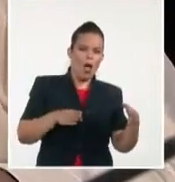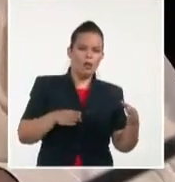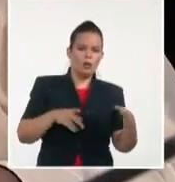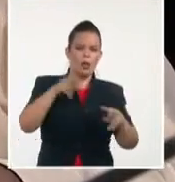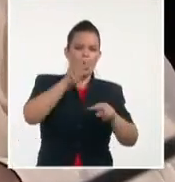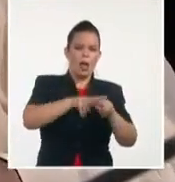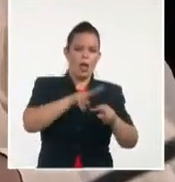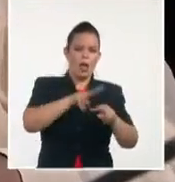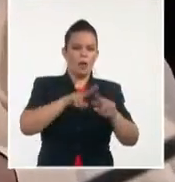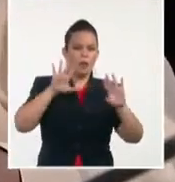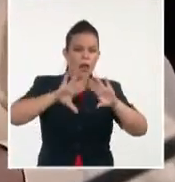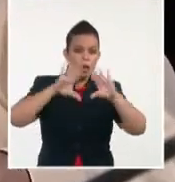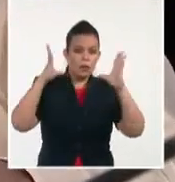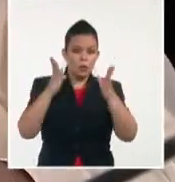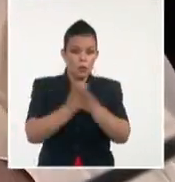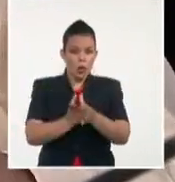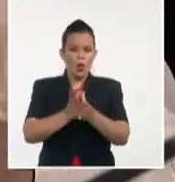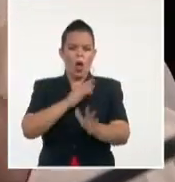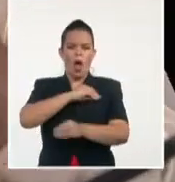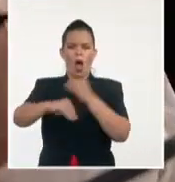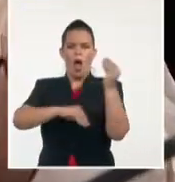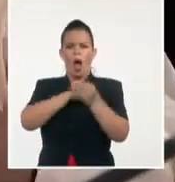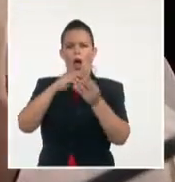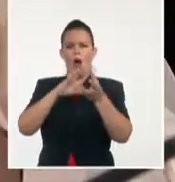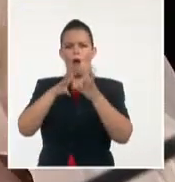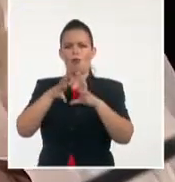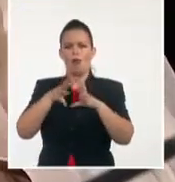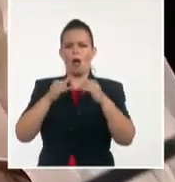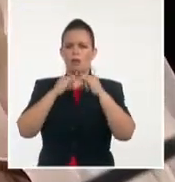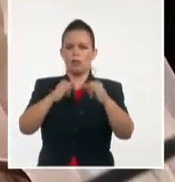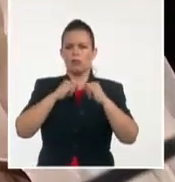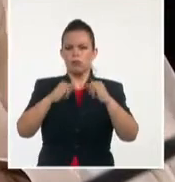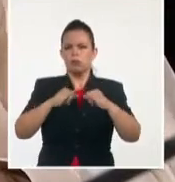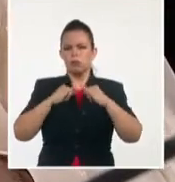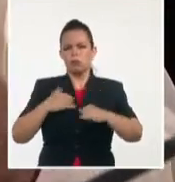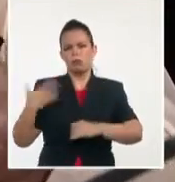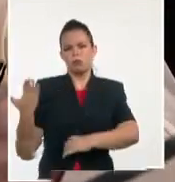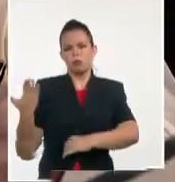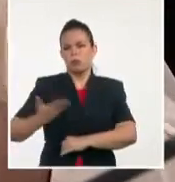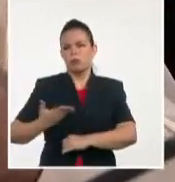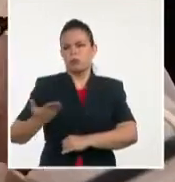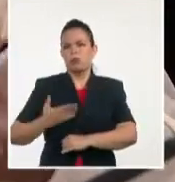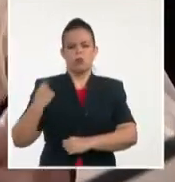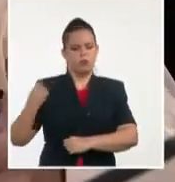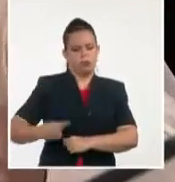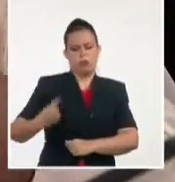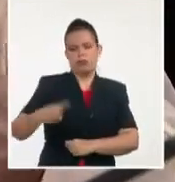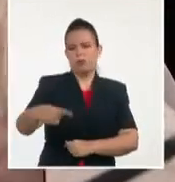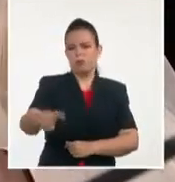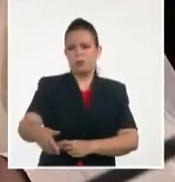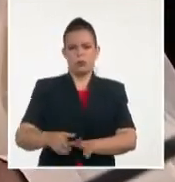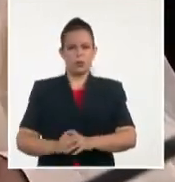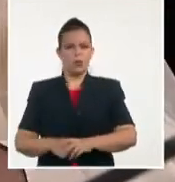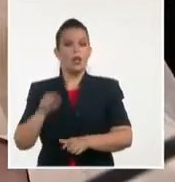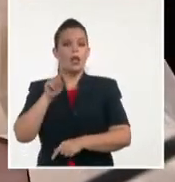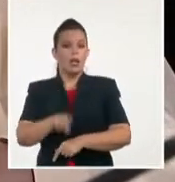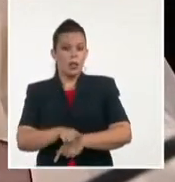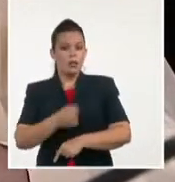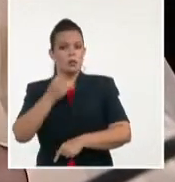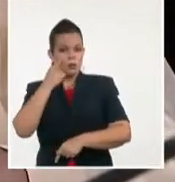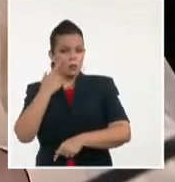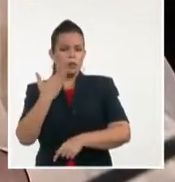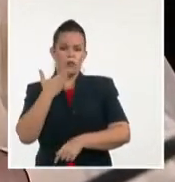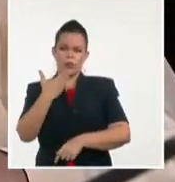régimen horario todos estos días, y eso, como es lógico, lleva un esfuerzo mayor de nuestros observadores, de nuestros especialistas, de nuestros